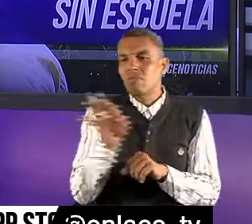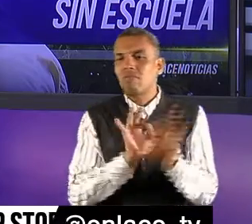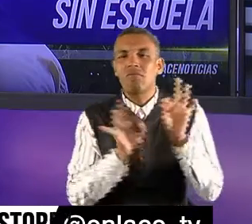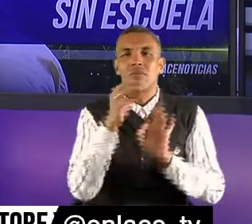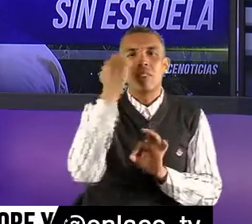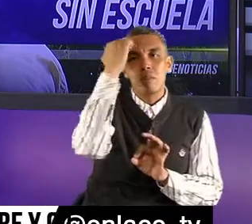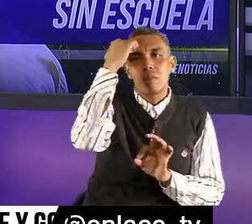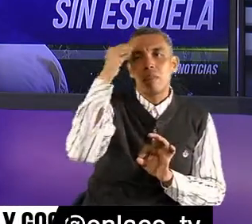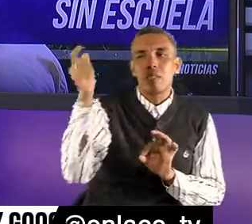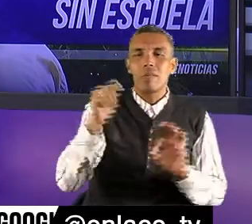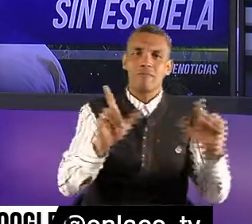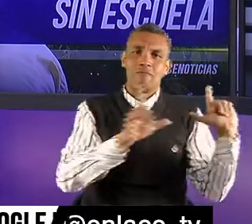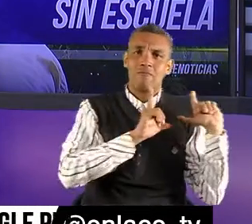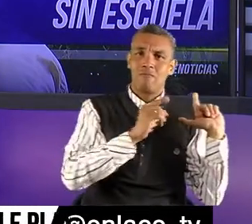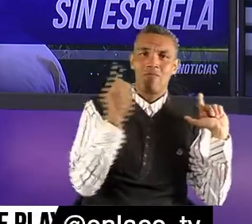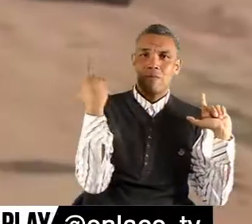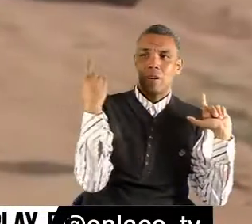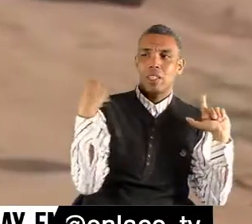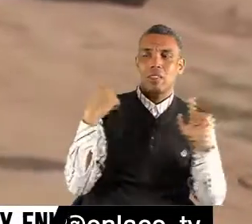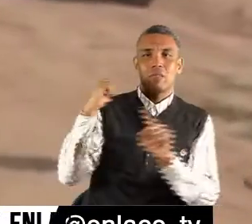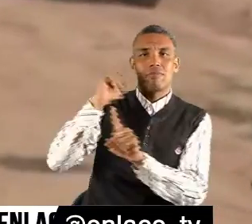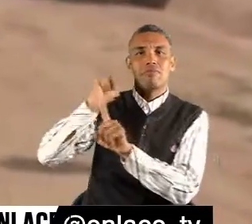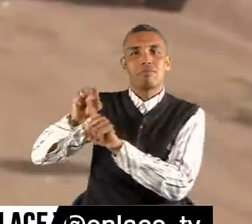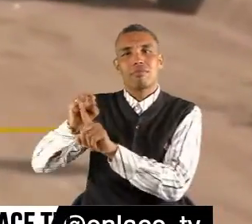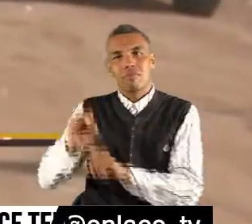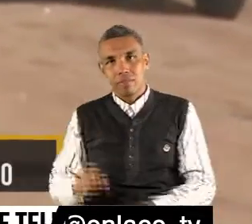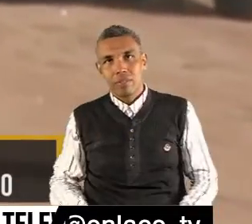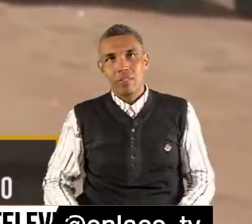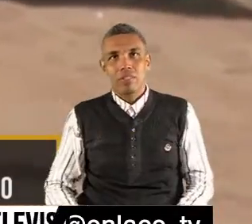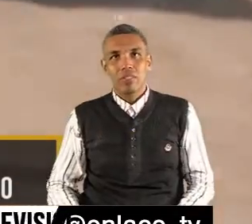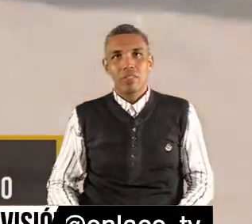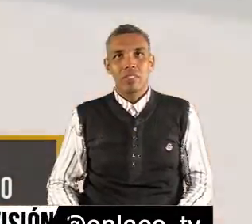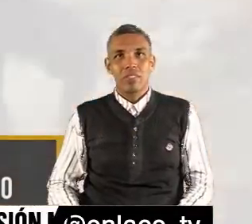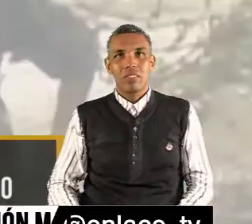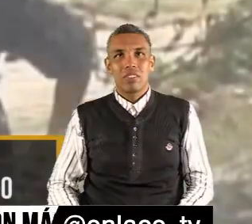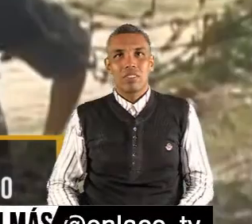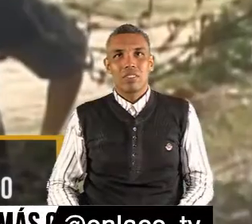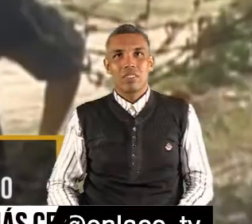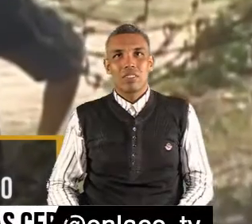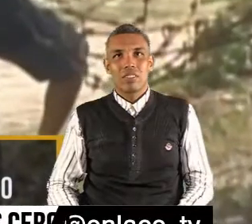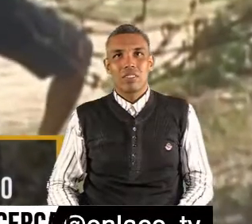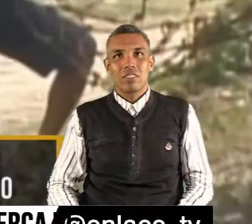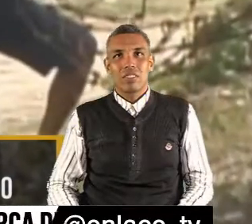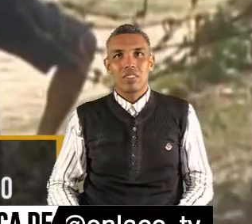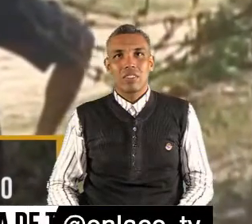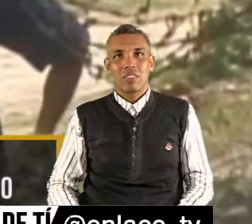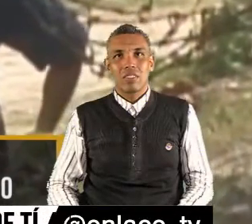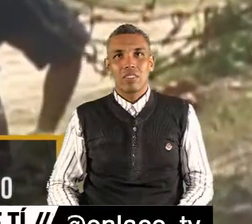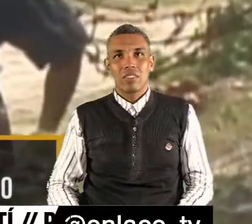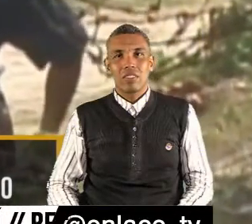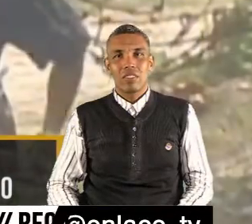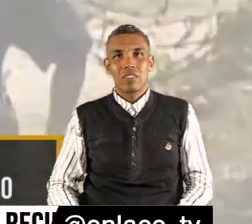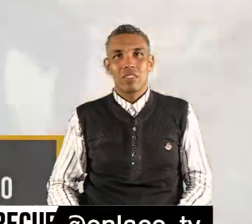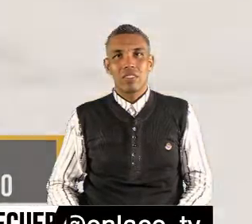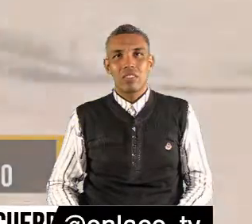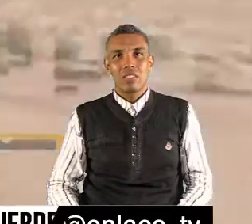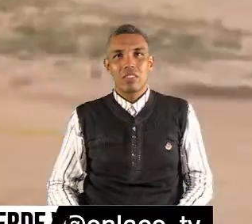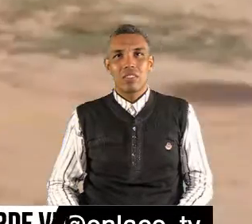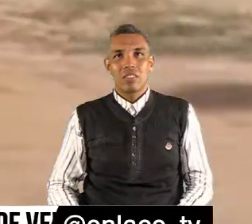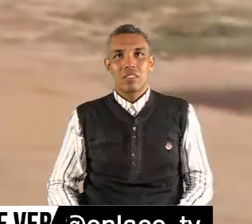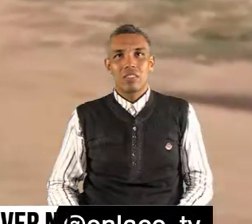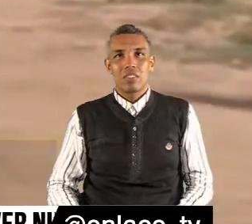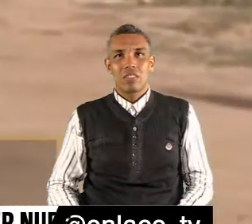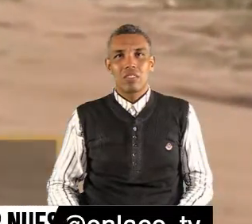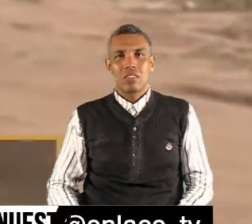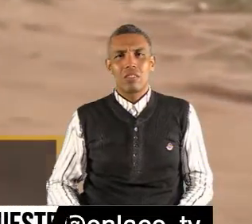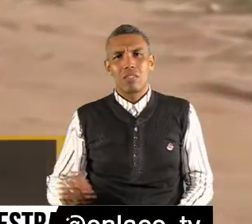de licenciado. Esta es la historia. Ser el padre de algo o de alguien y con el tiempo negársele incluso estar cerca de su